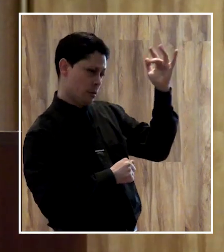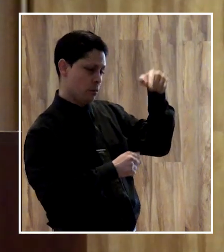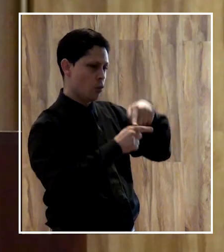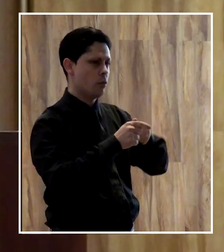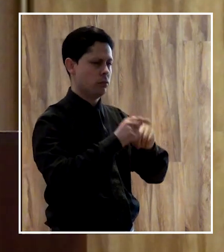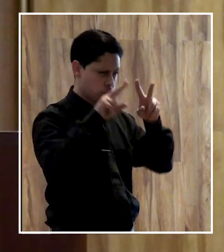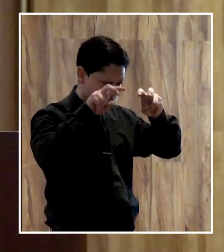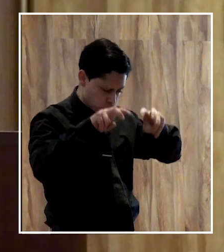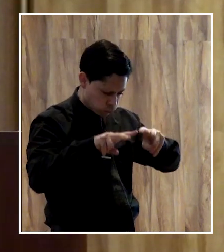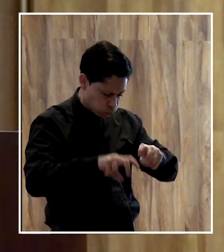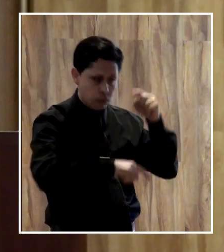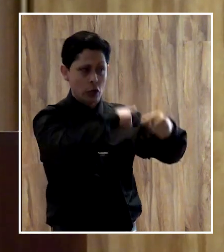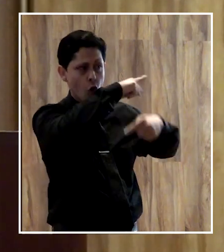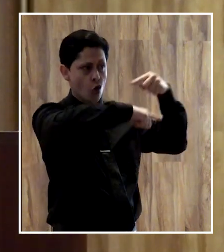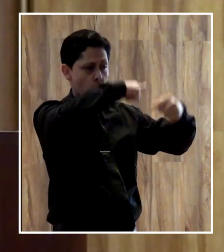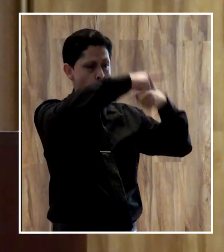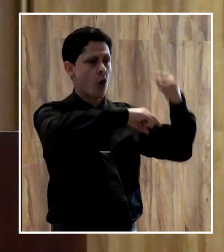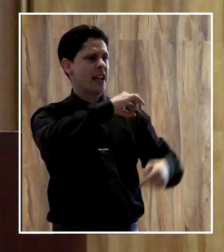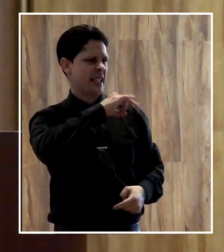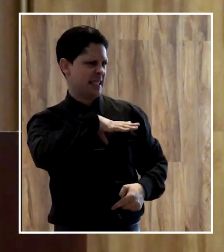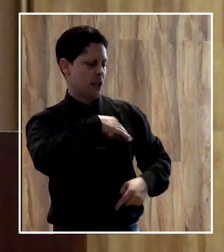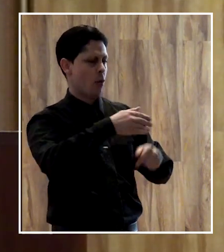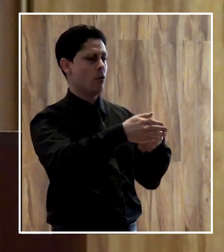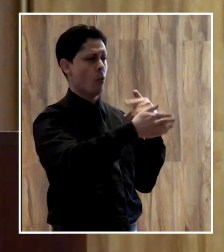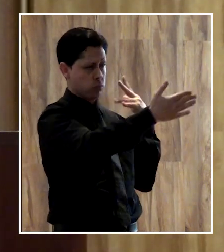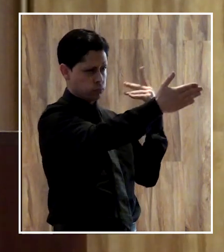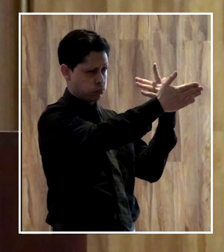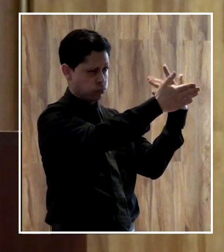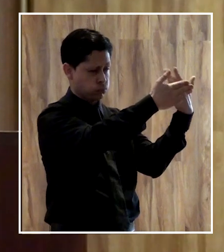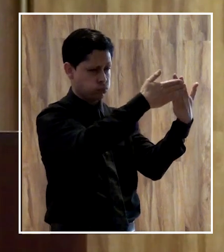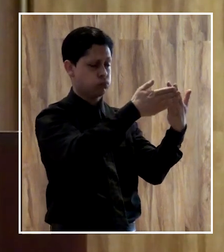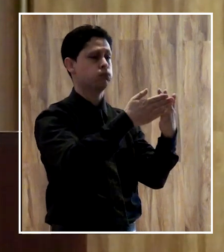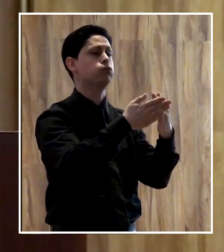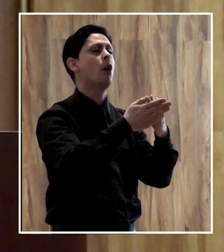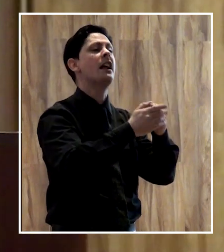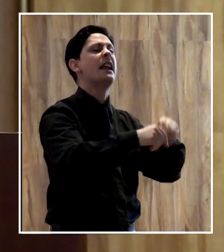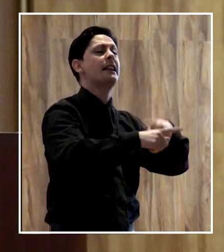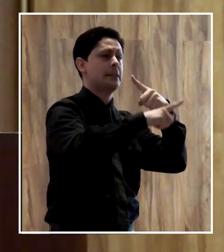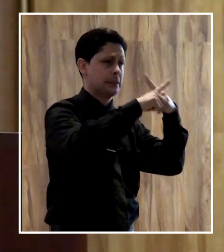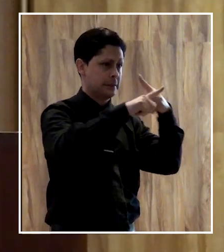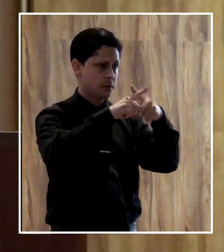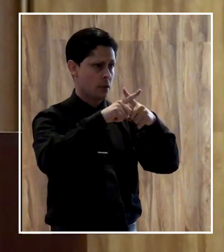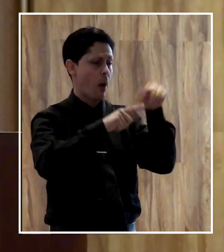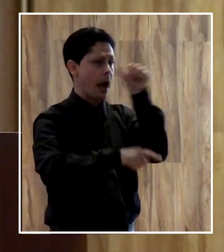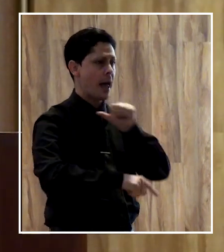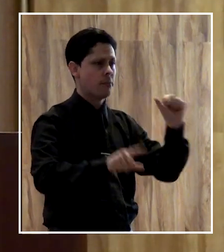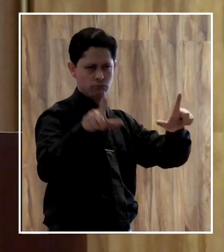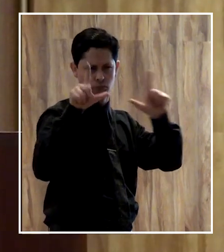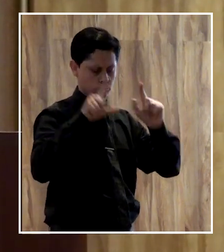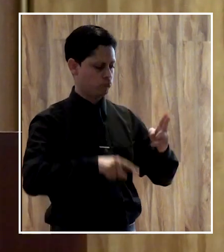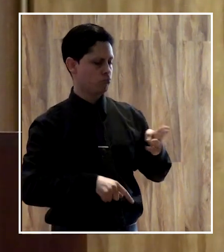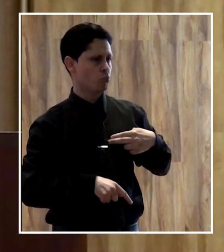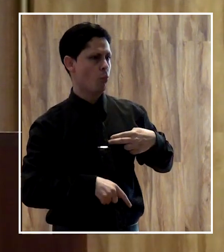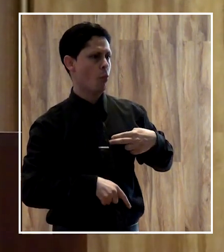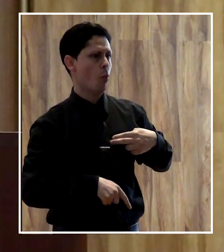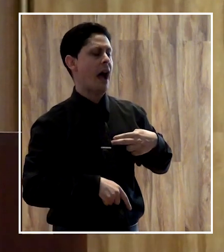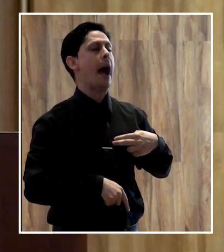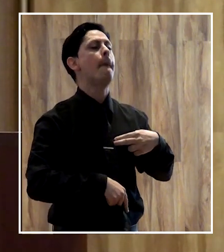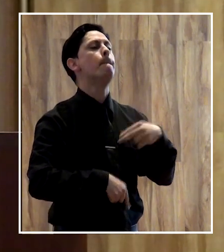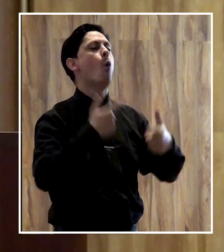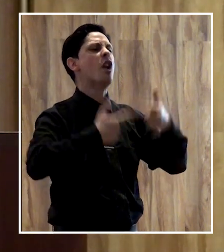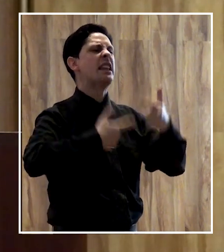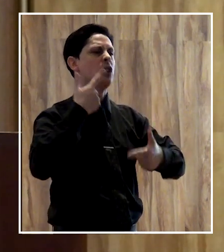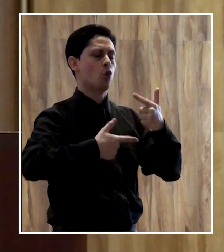profesor, investigador de la historia de la educación chilena y su evolución durante todo el siglo XX, académico reconocido y avesado